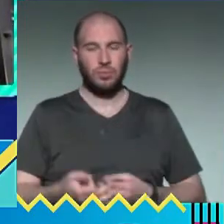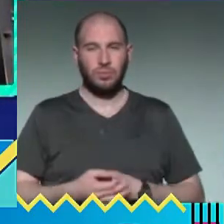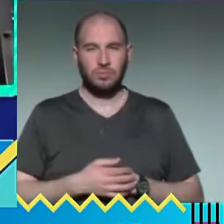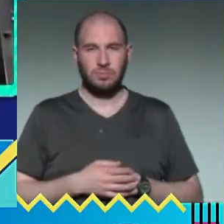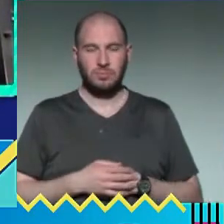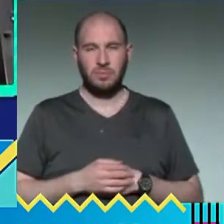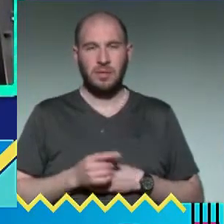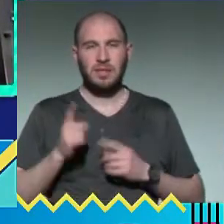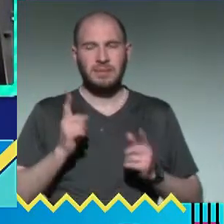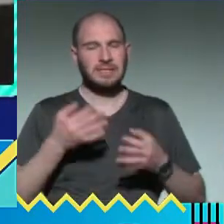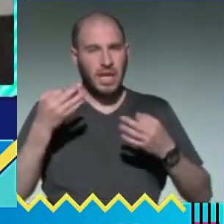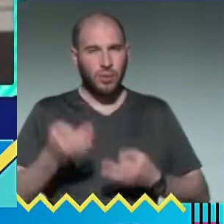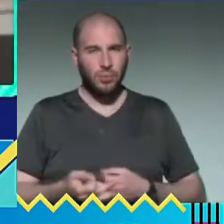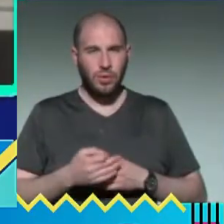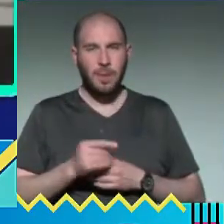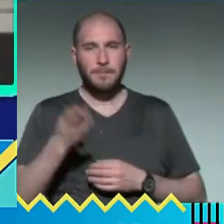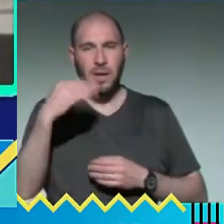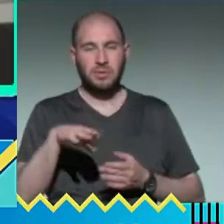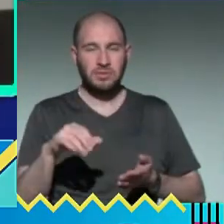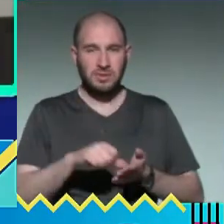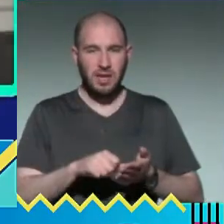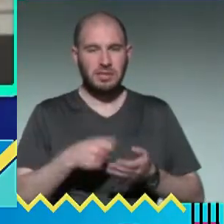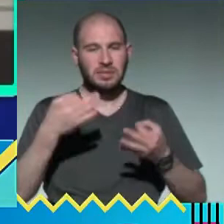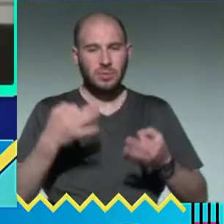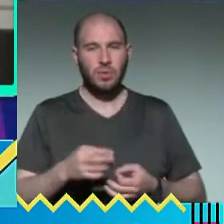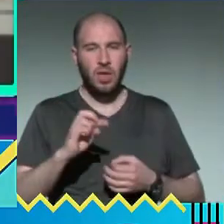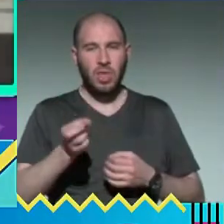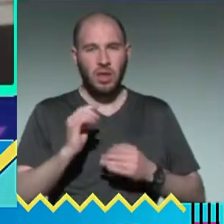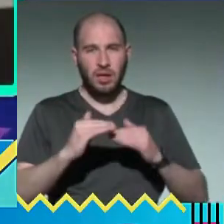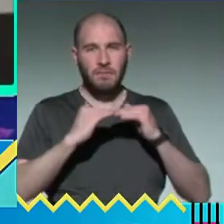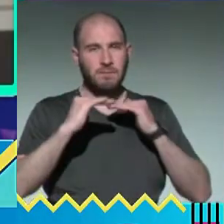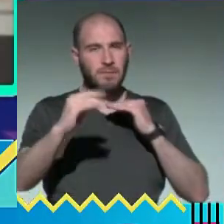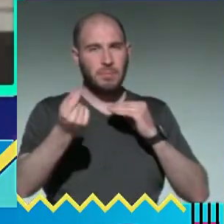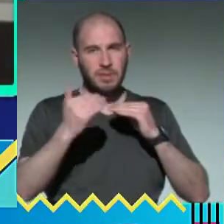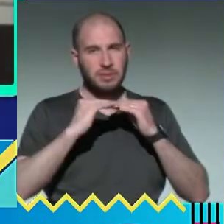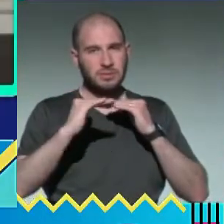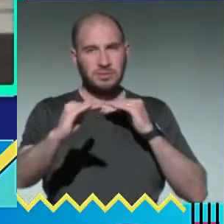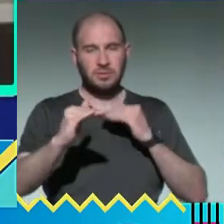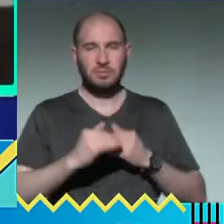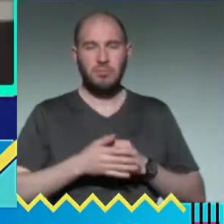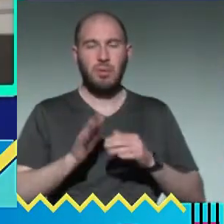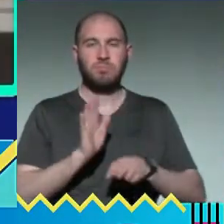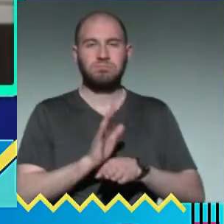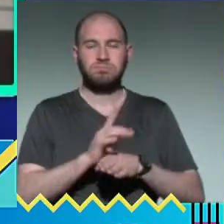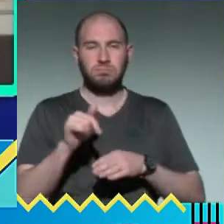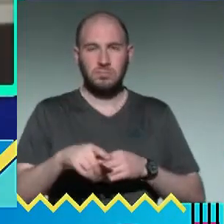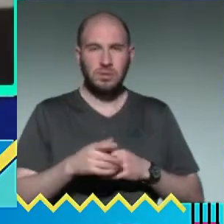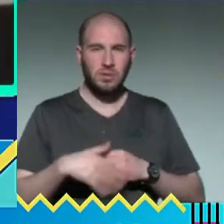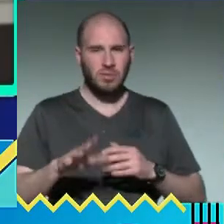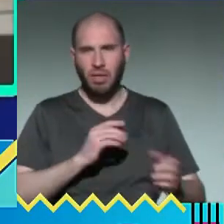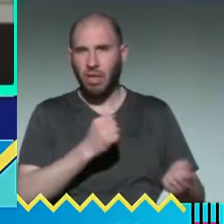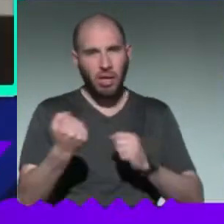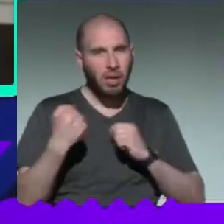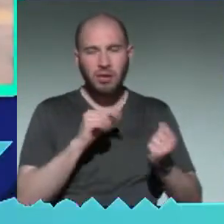lo menos la seguridad de que el Banco Central va a apostar a que el dólar esté a ese precio y es un indicador para que no entremos en